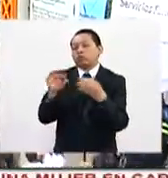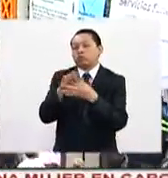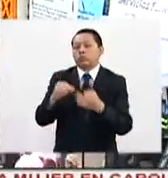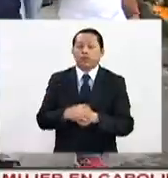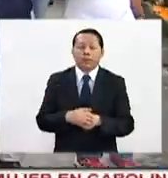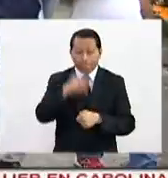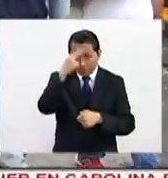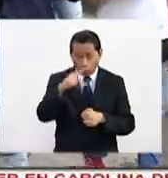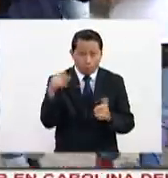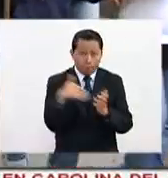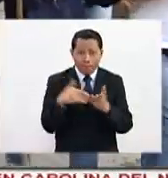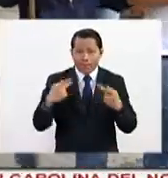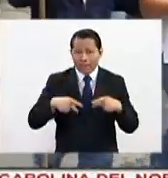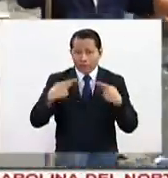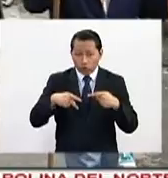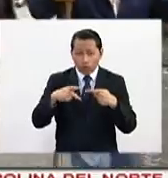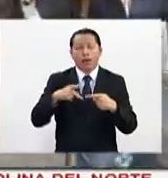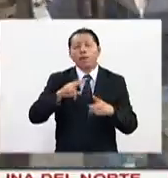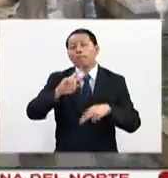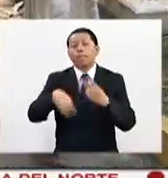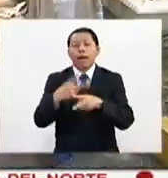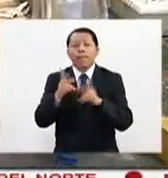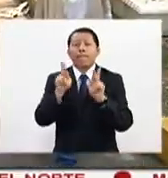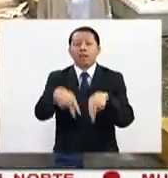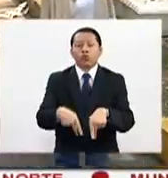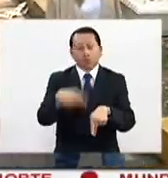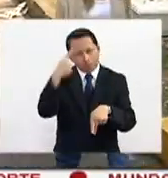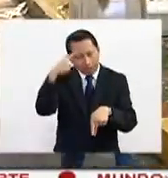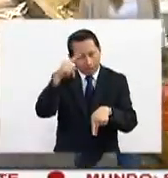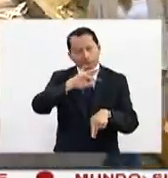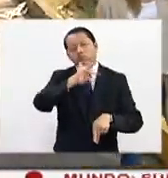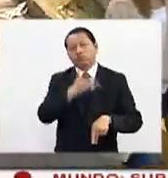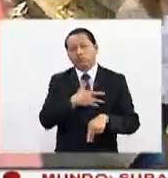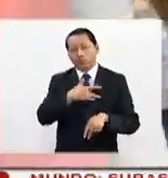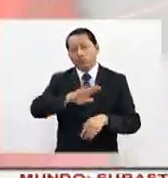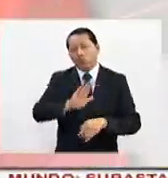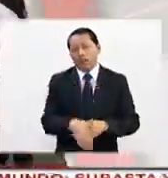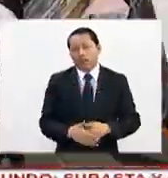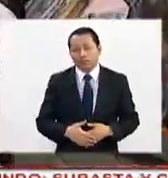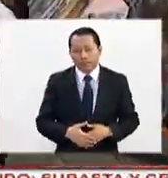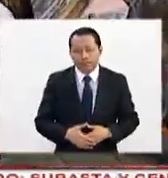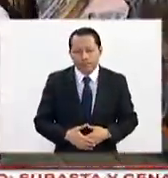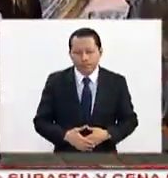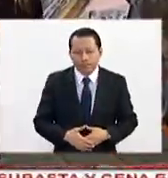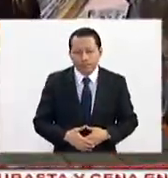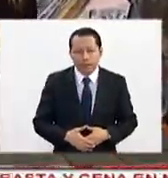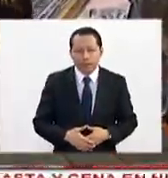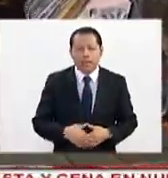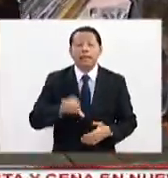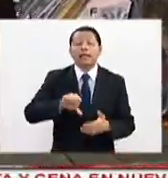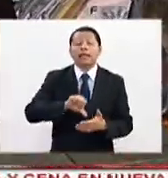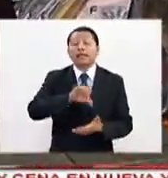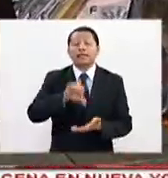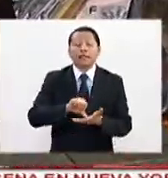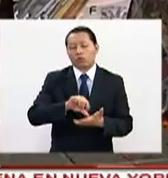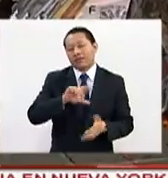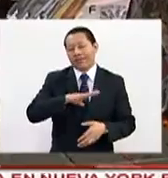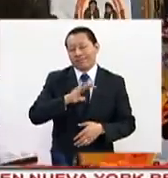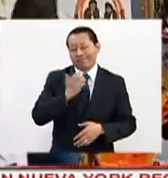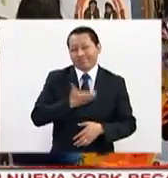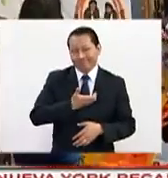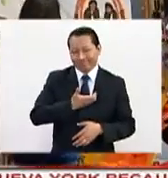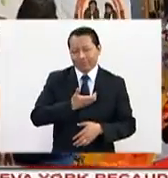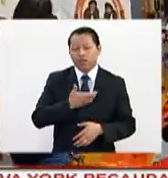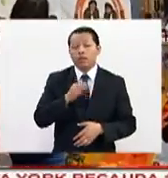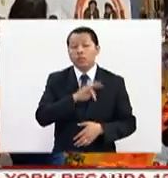México, miles de personas acudieron a los panteones para recordar a sus muertos. El centro histórico de la Ciudad de México se